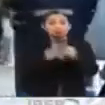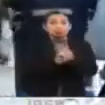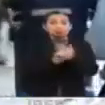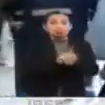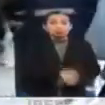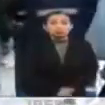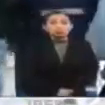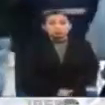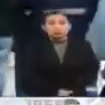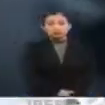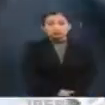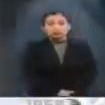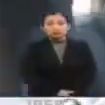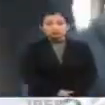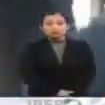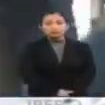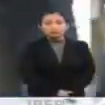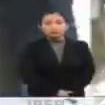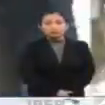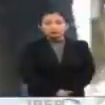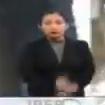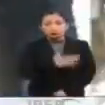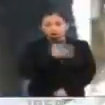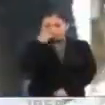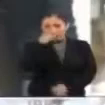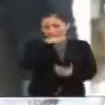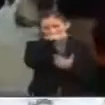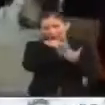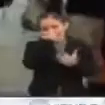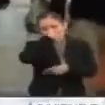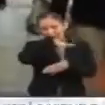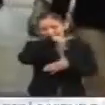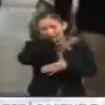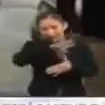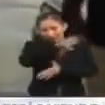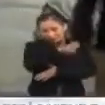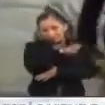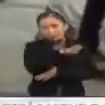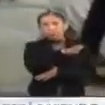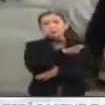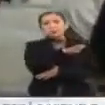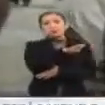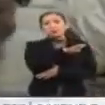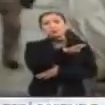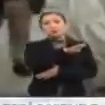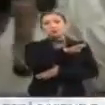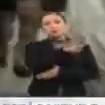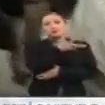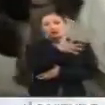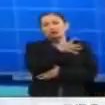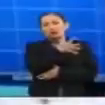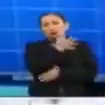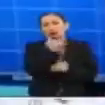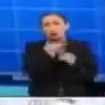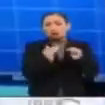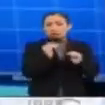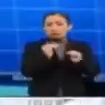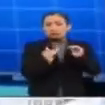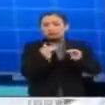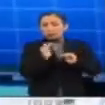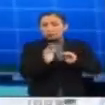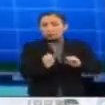consecuencias? Bueno, creo que para la región latinoamericana se está gravitando